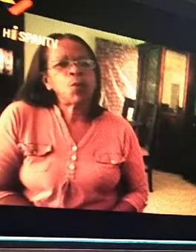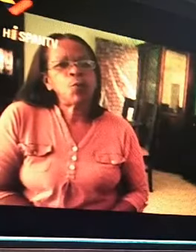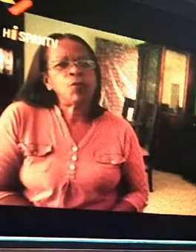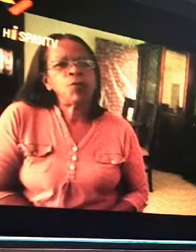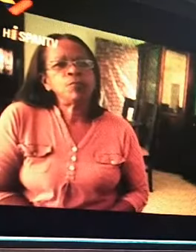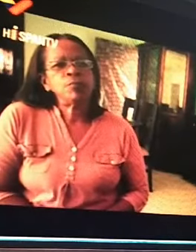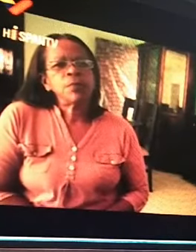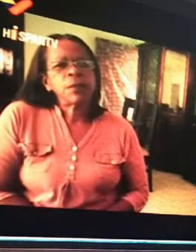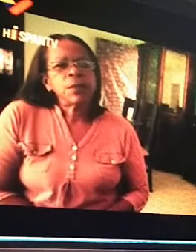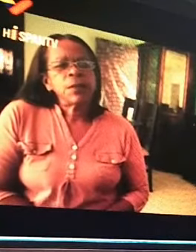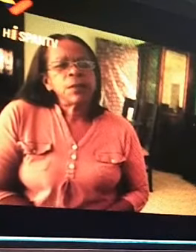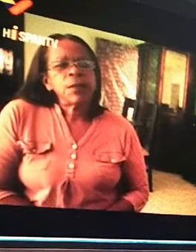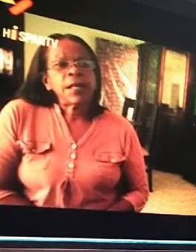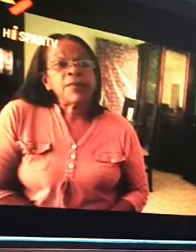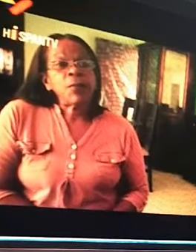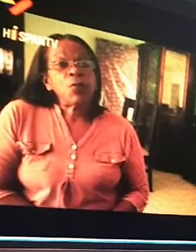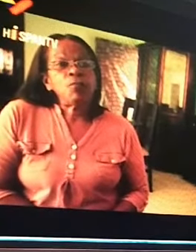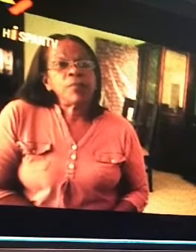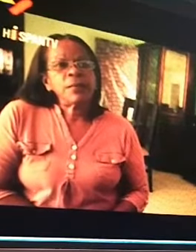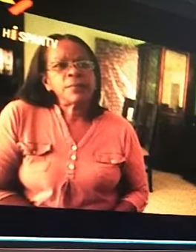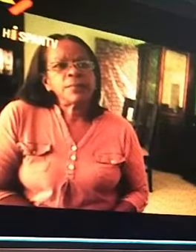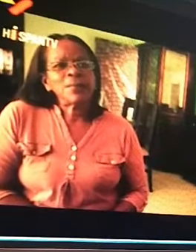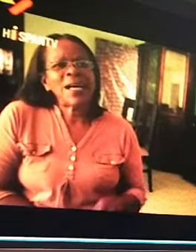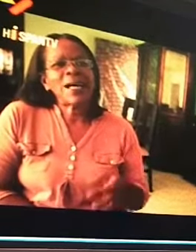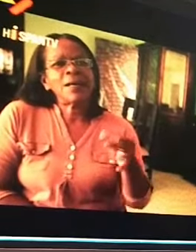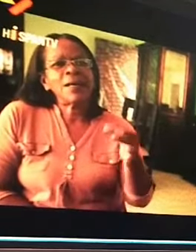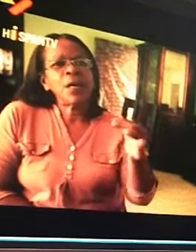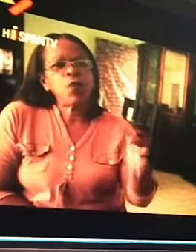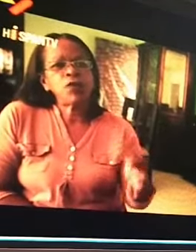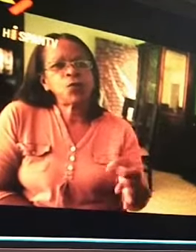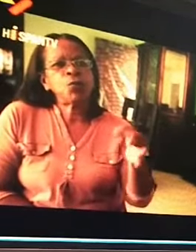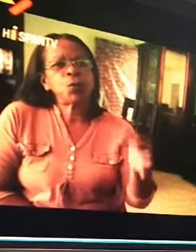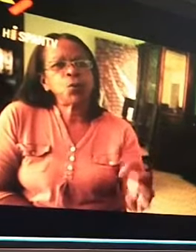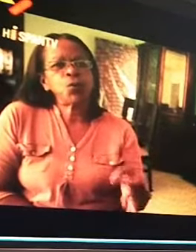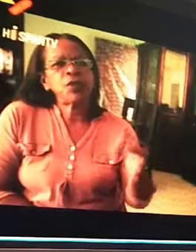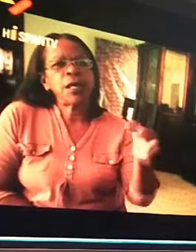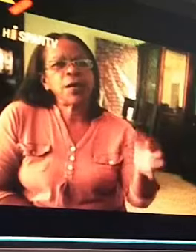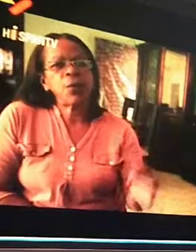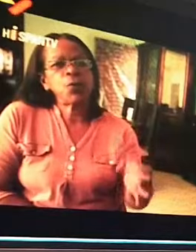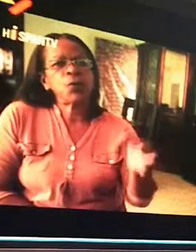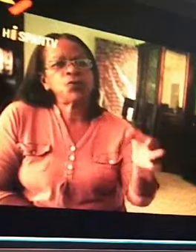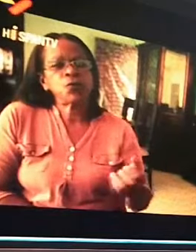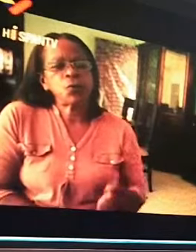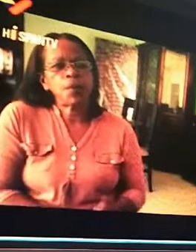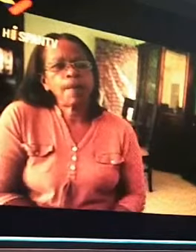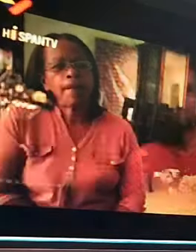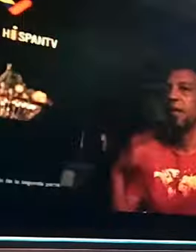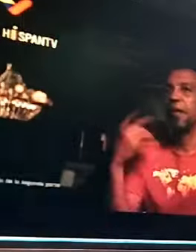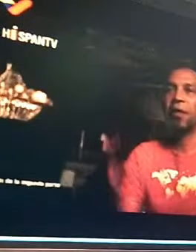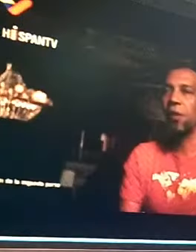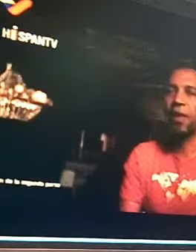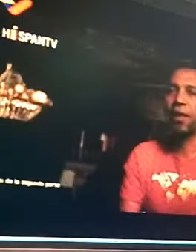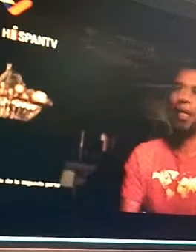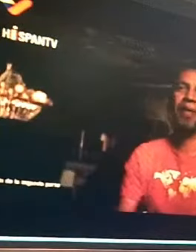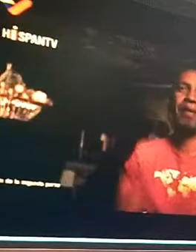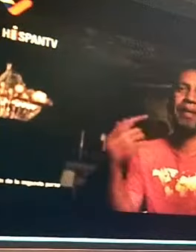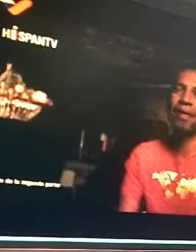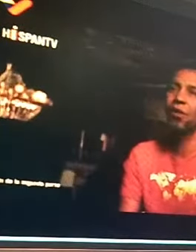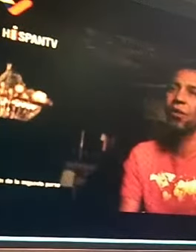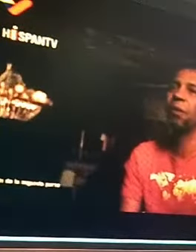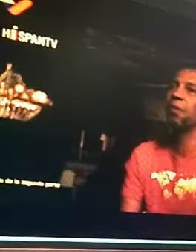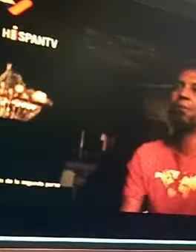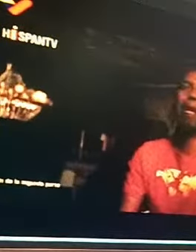como pueblo, que Chávez era un hombre carne y hueso como todos y cada uno de nosotros. Chávez se va a curar, Chávez va a salir de